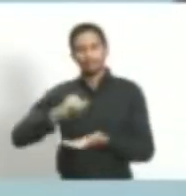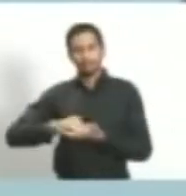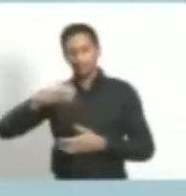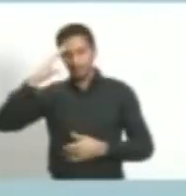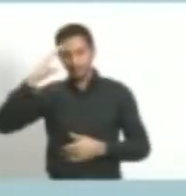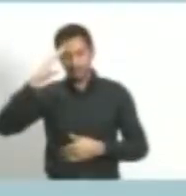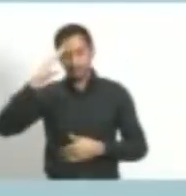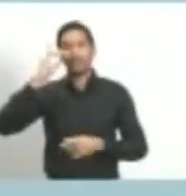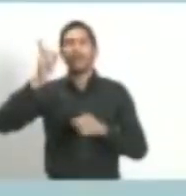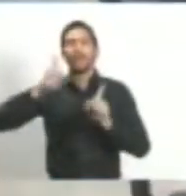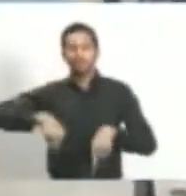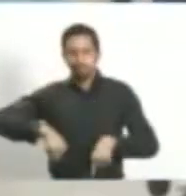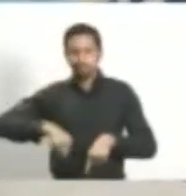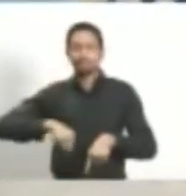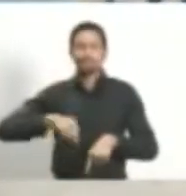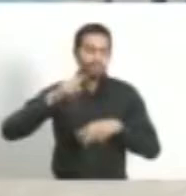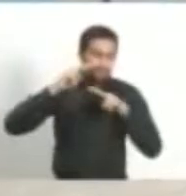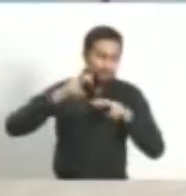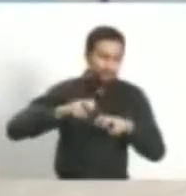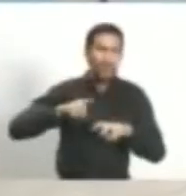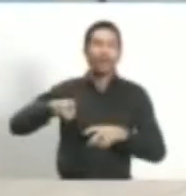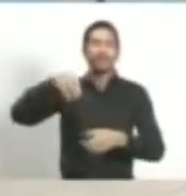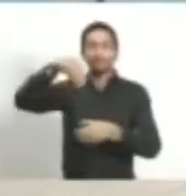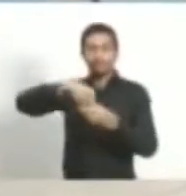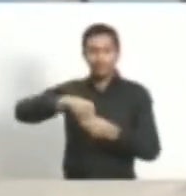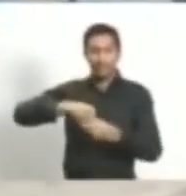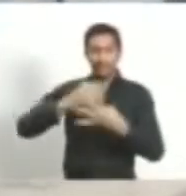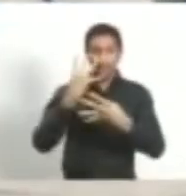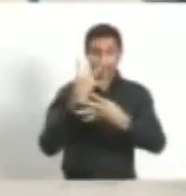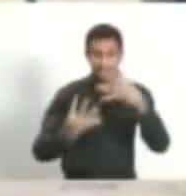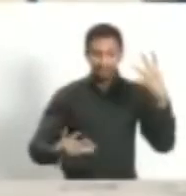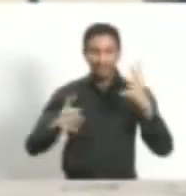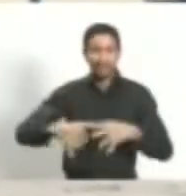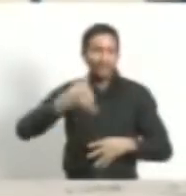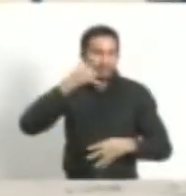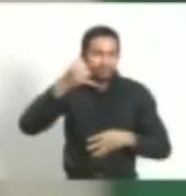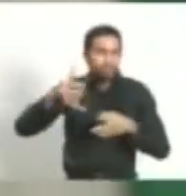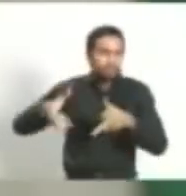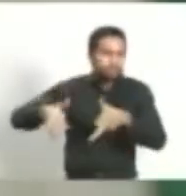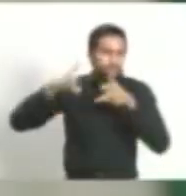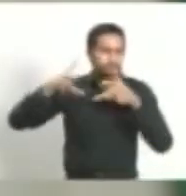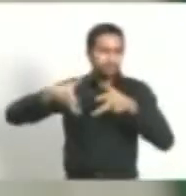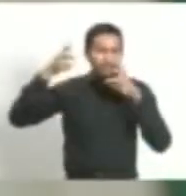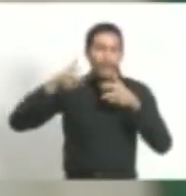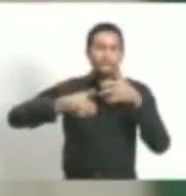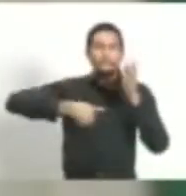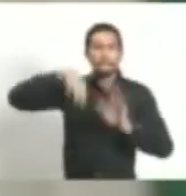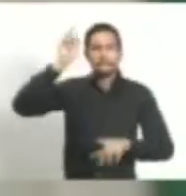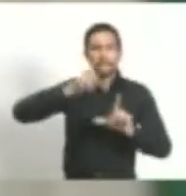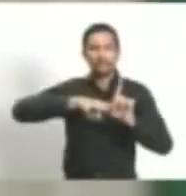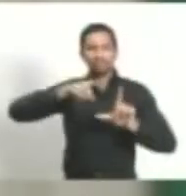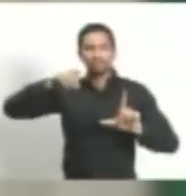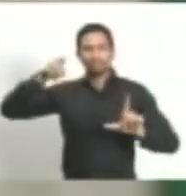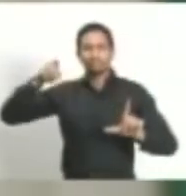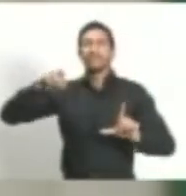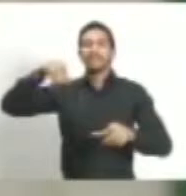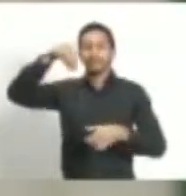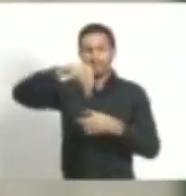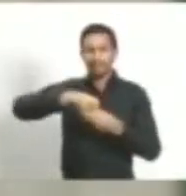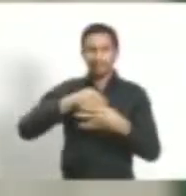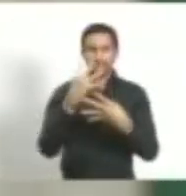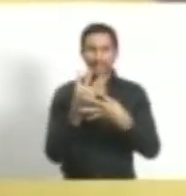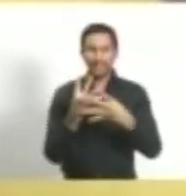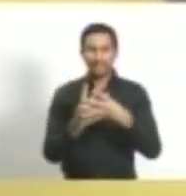máxima seguridad de Valledupar, conocida como la Tramacúa, se han registrado la mayoría de llamadas extorsivas que realizan